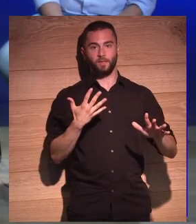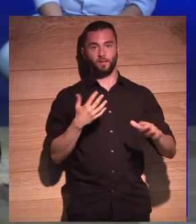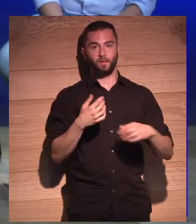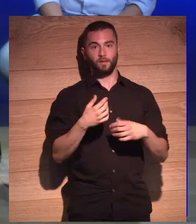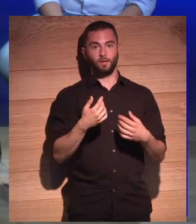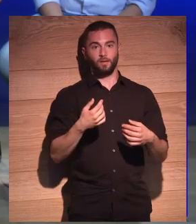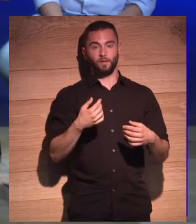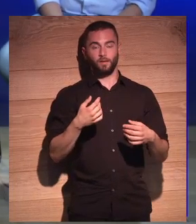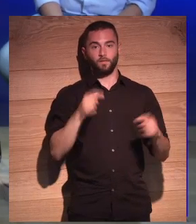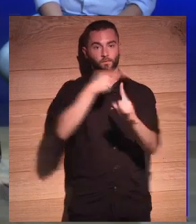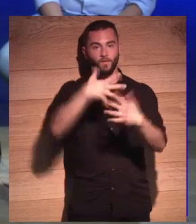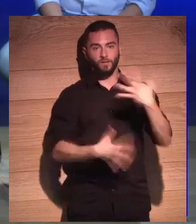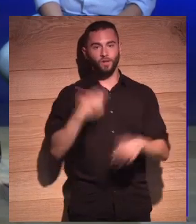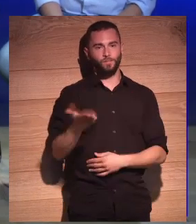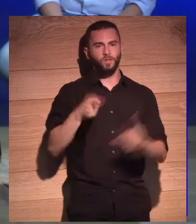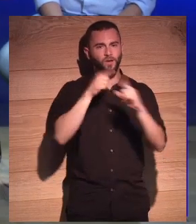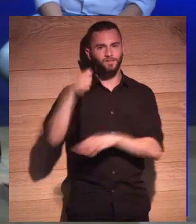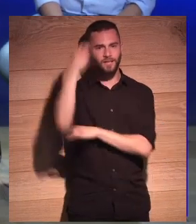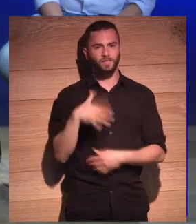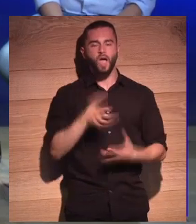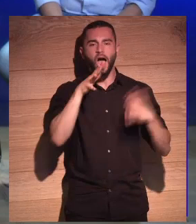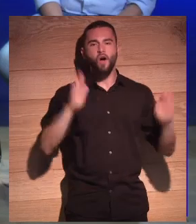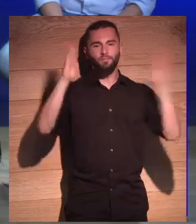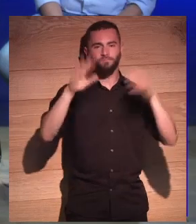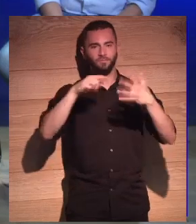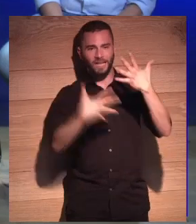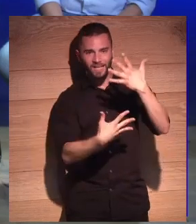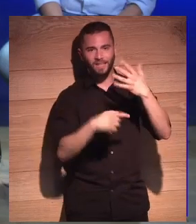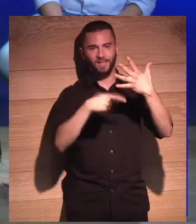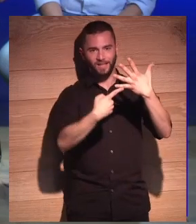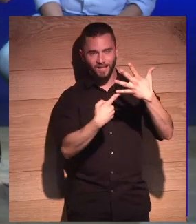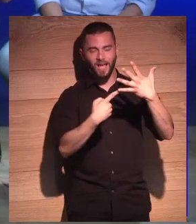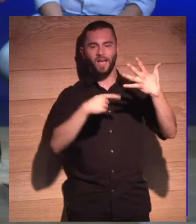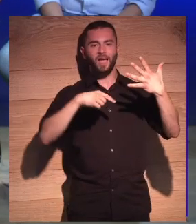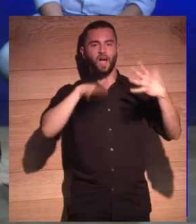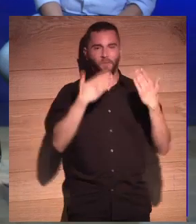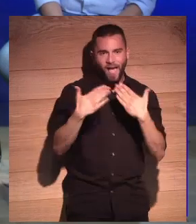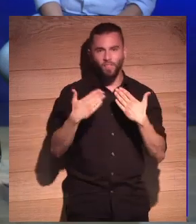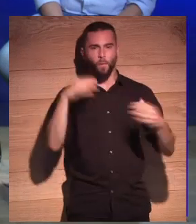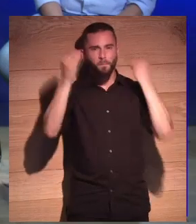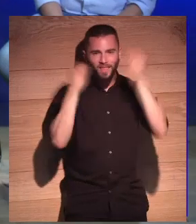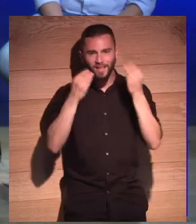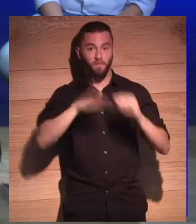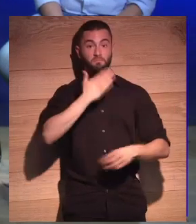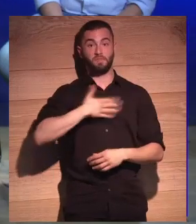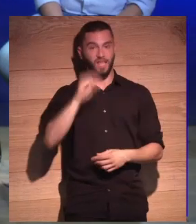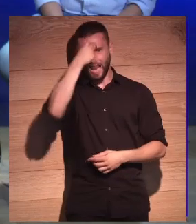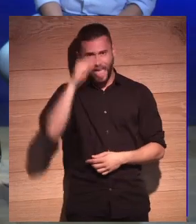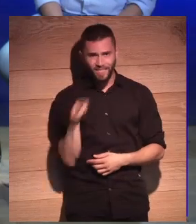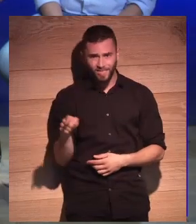Y nosotros podemos estar aquí, la cuarta ola y la quinta ola, hablando, meditando, teorizando, y mañana en la